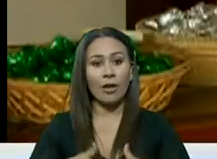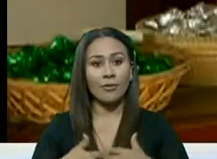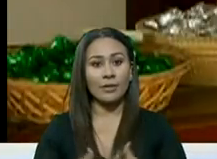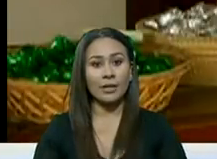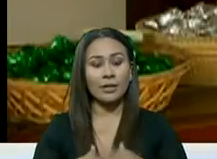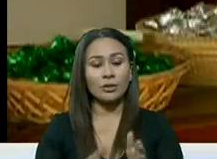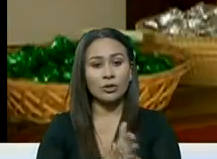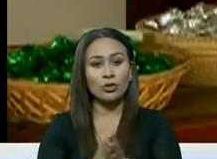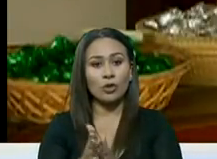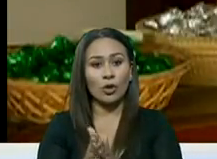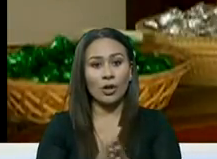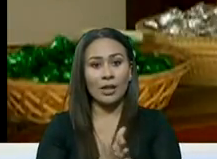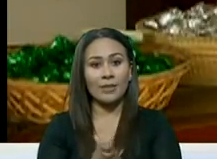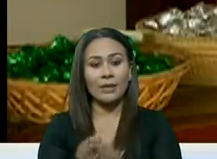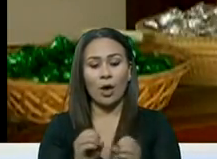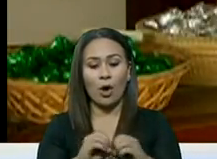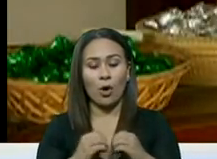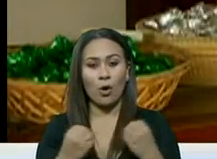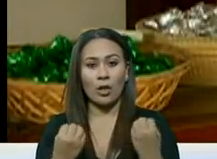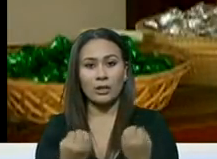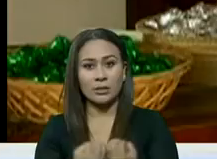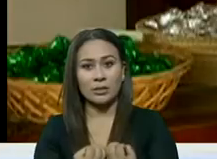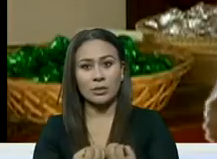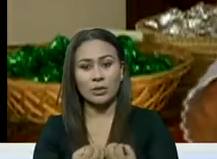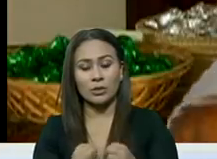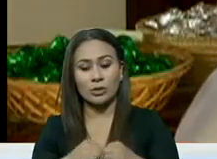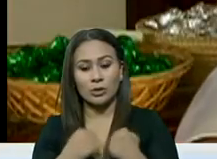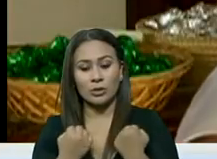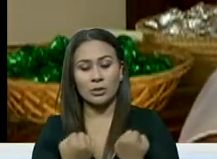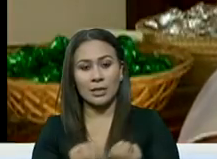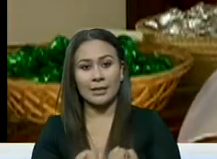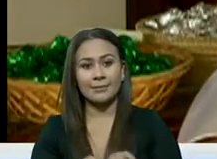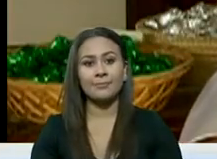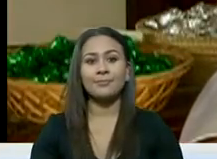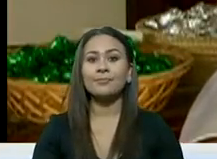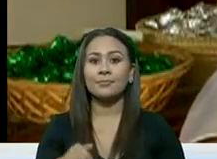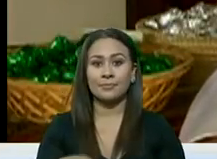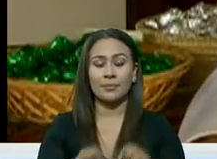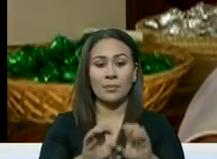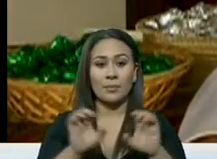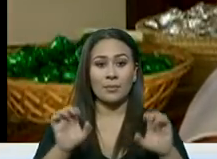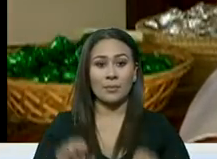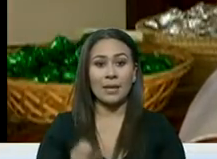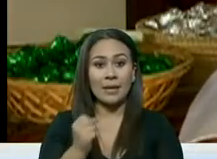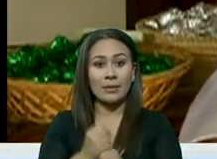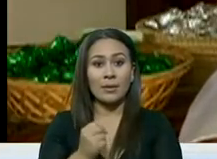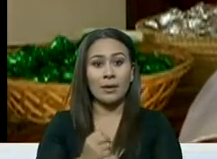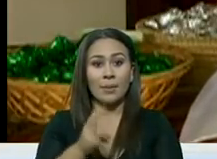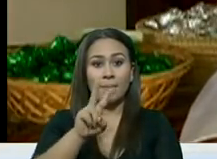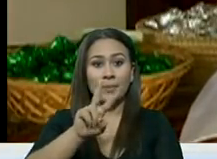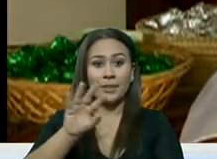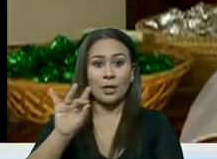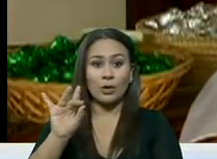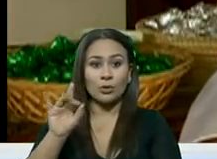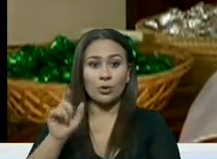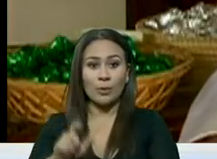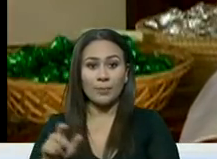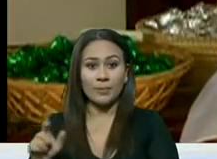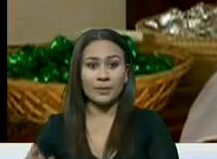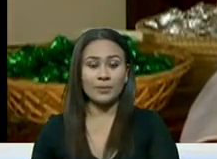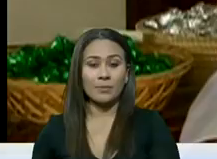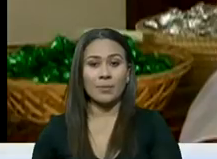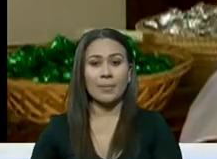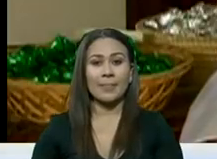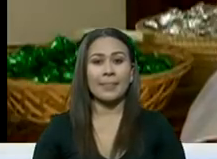a una organización social sin fines de lucro. En esta empresa trabajan alrededor de 28 personas, y